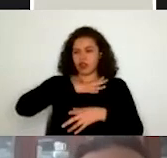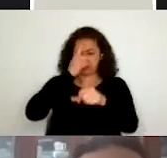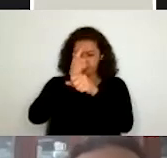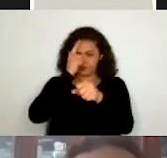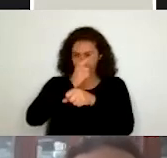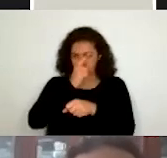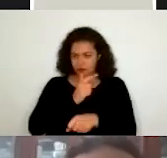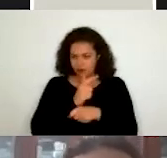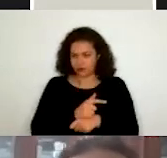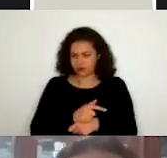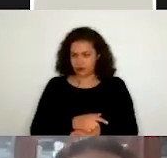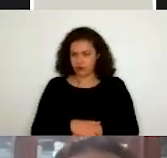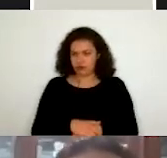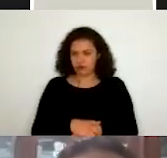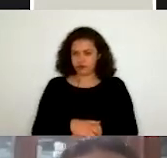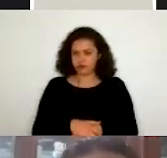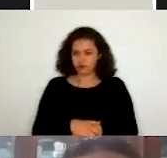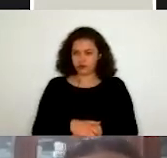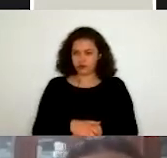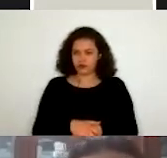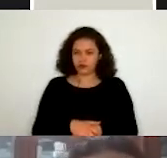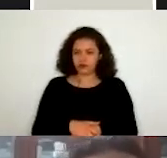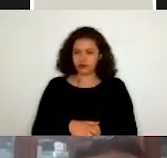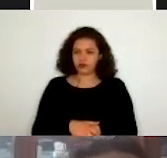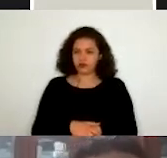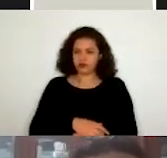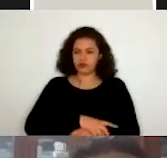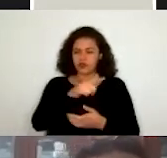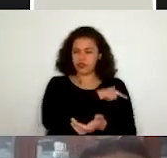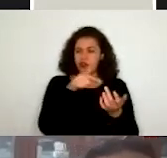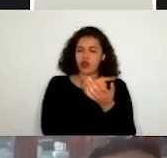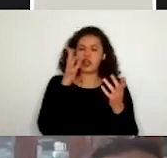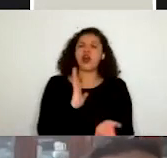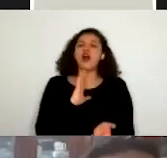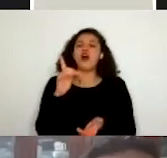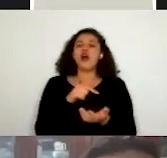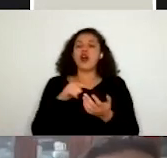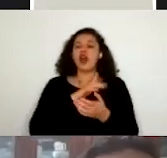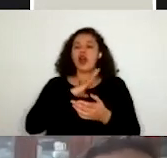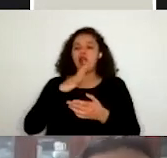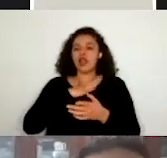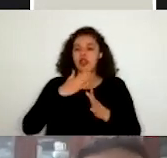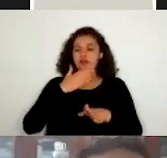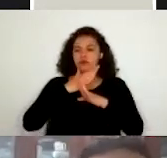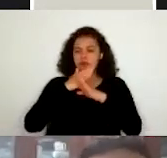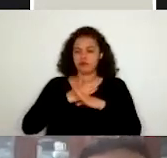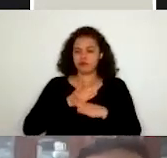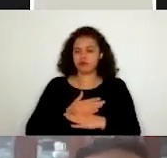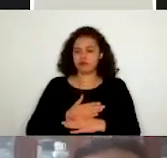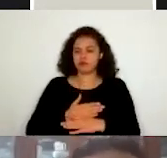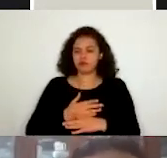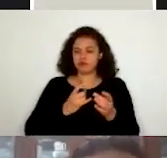a los cuales están expuestos los establecimientos o inmuebles, definiendo posteriormente las